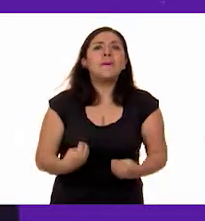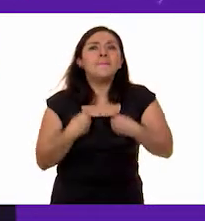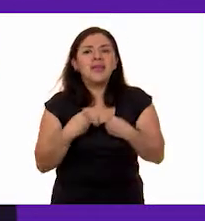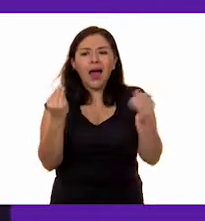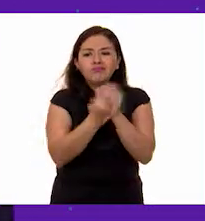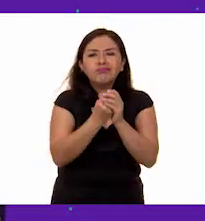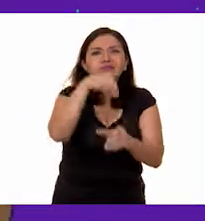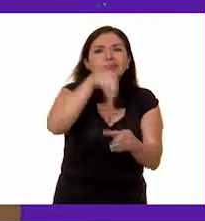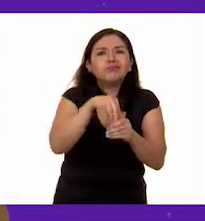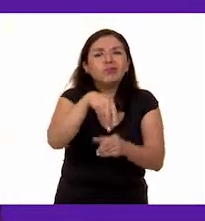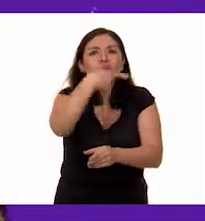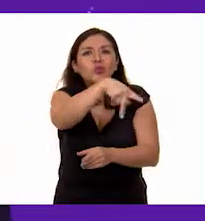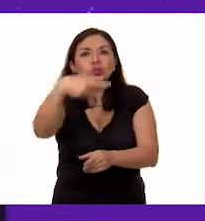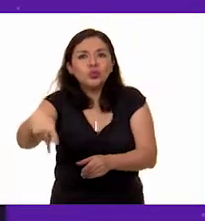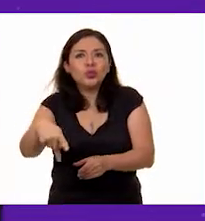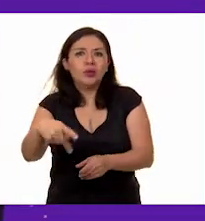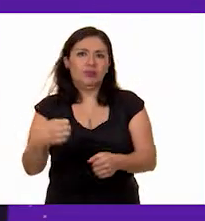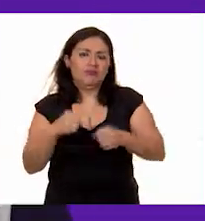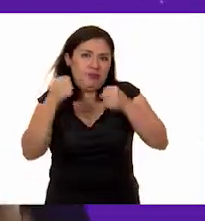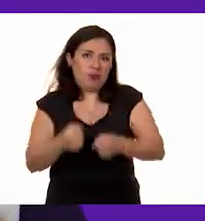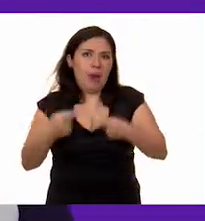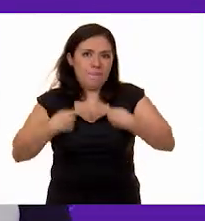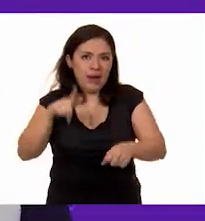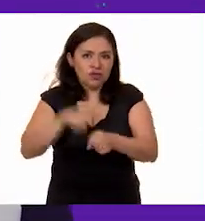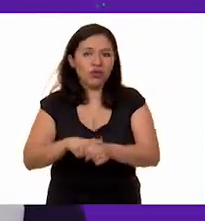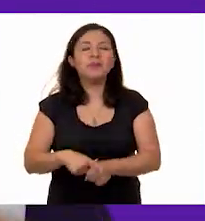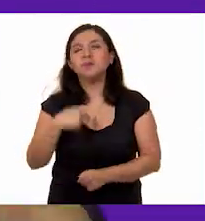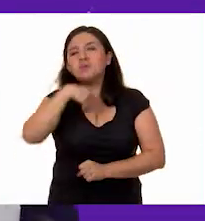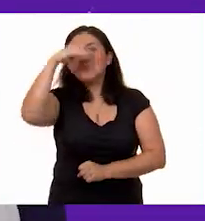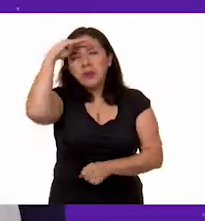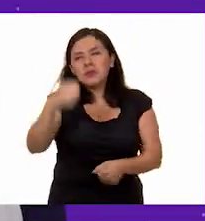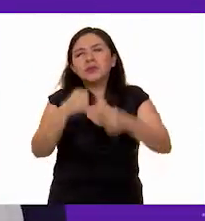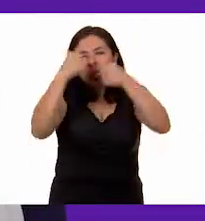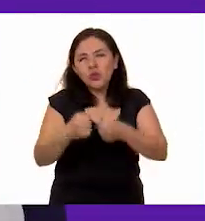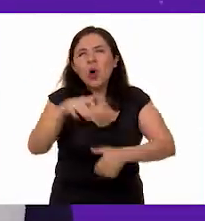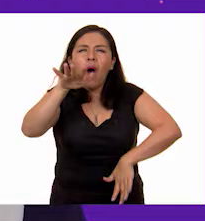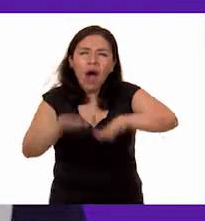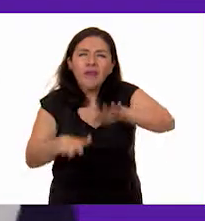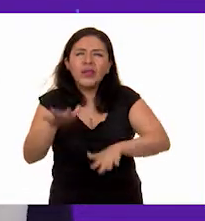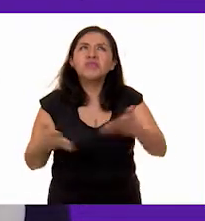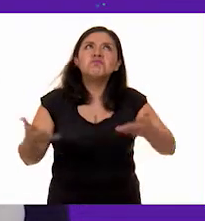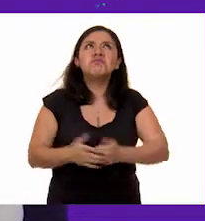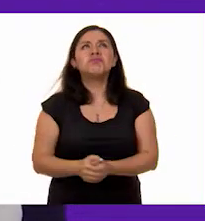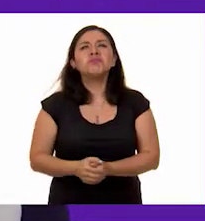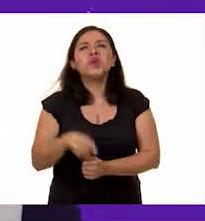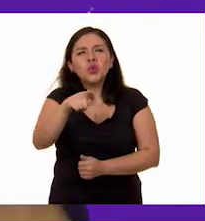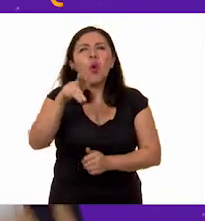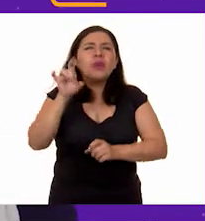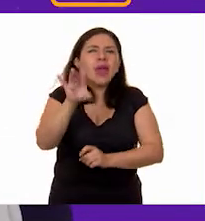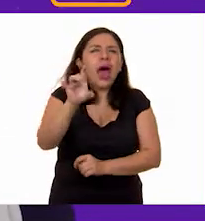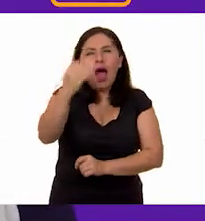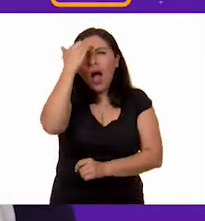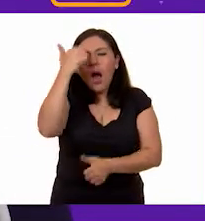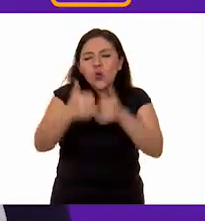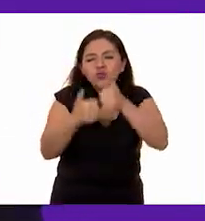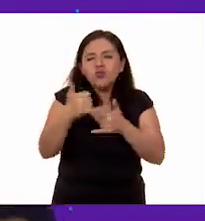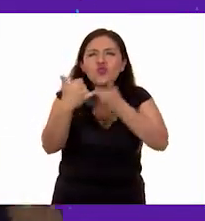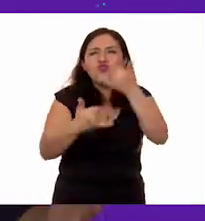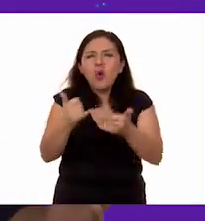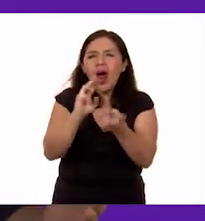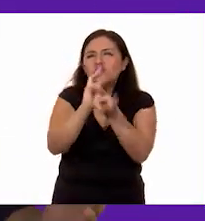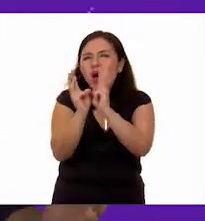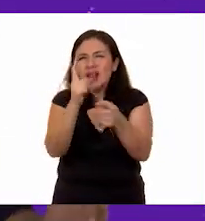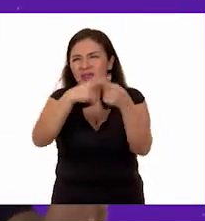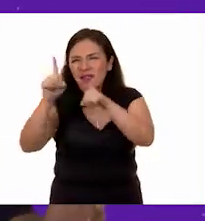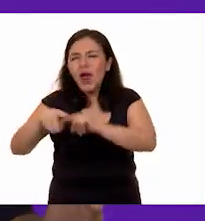identidad digital y nuestra propia persona. Estoy seguro de que en muchas ocasiones todos hemos jugado y chateado en línea, así